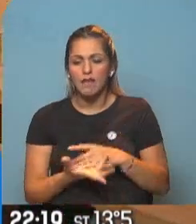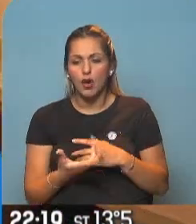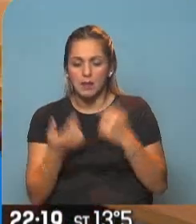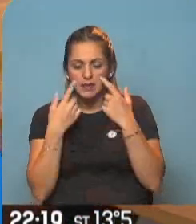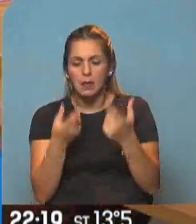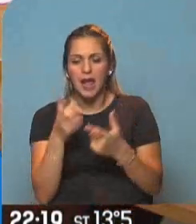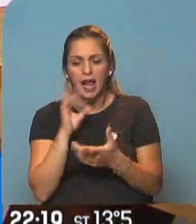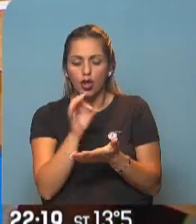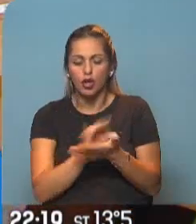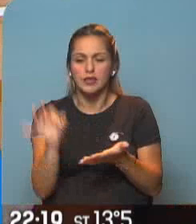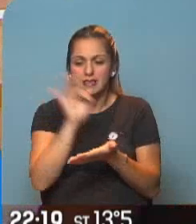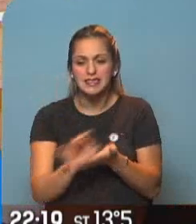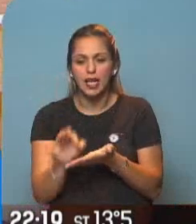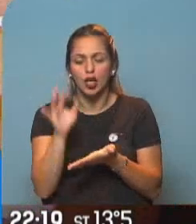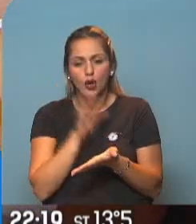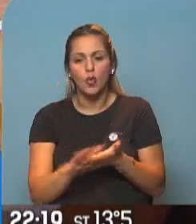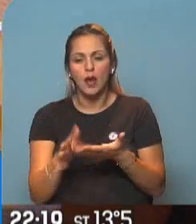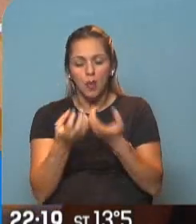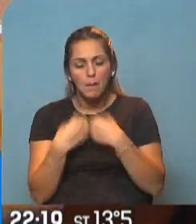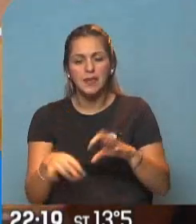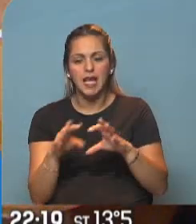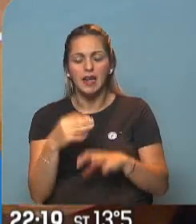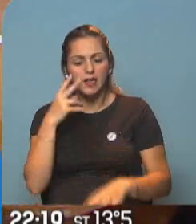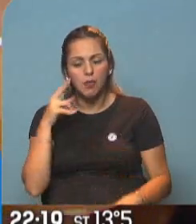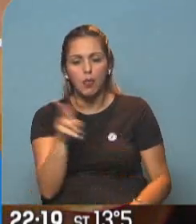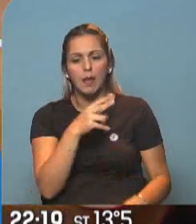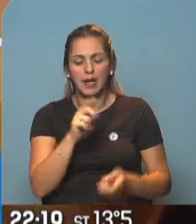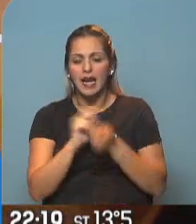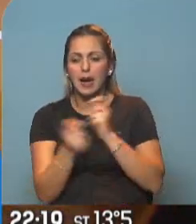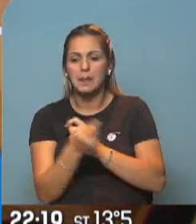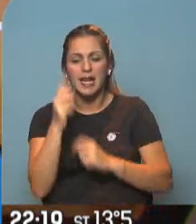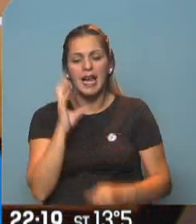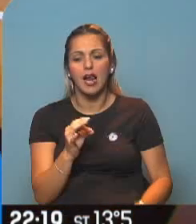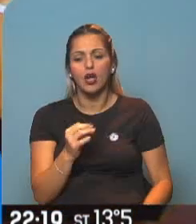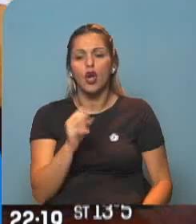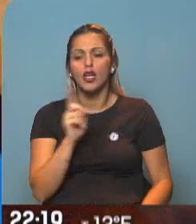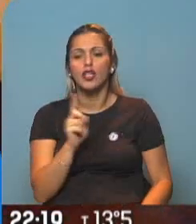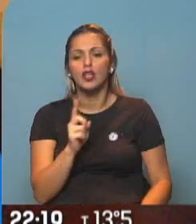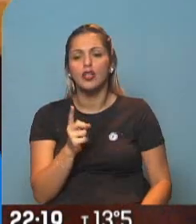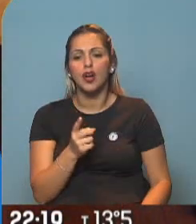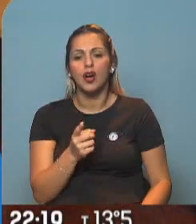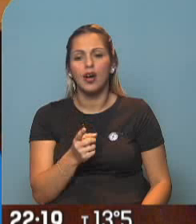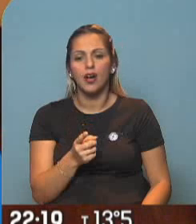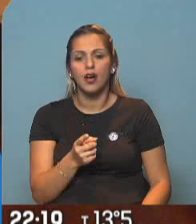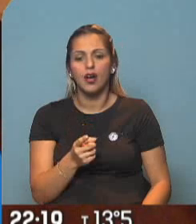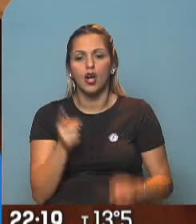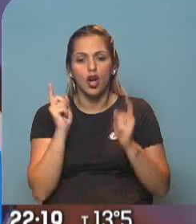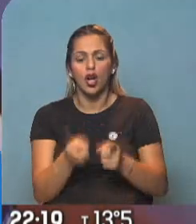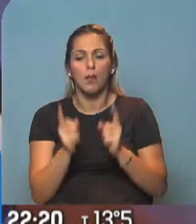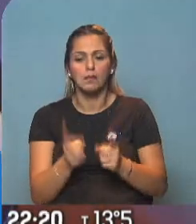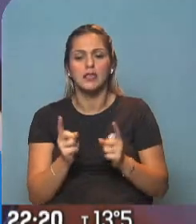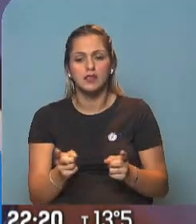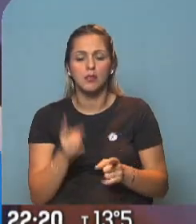escenario internacional nuevo que permita verdaderamente cambiar algo y no estamos verdaderamente ante lo mismo